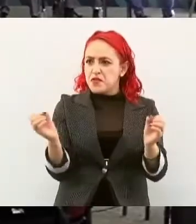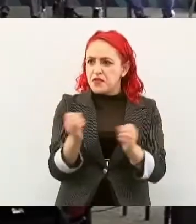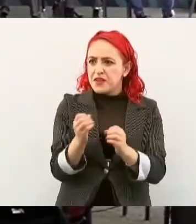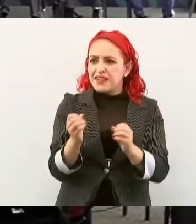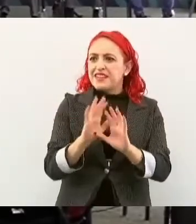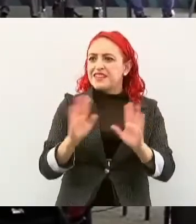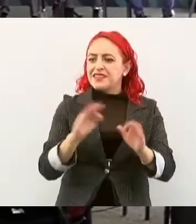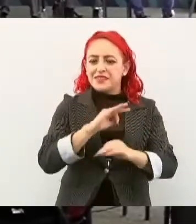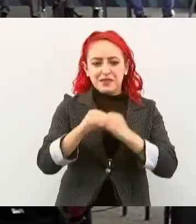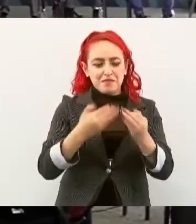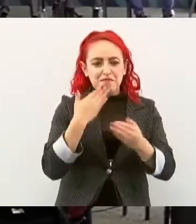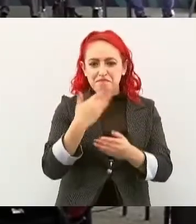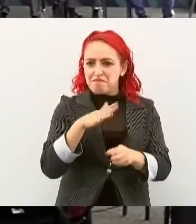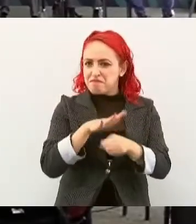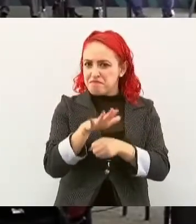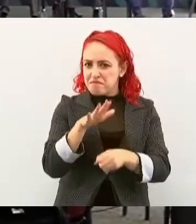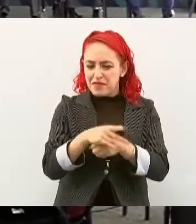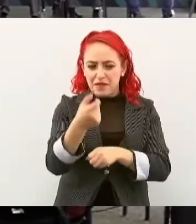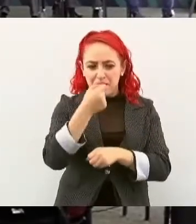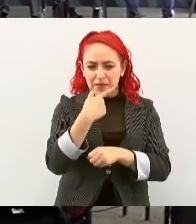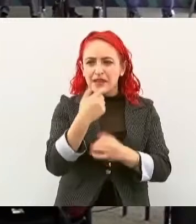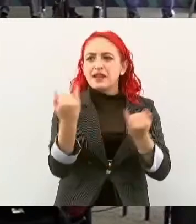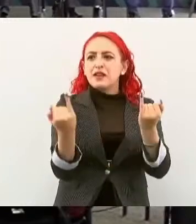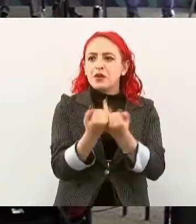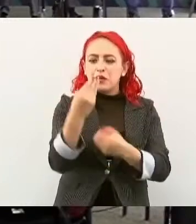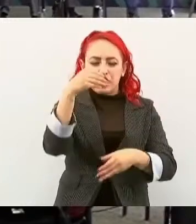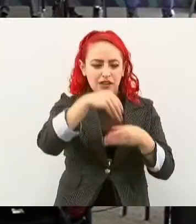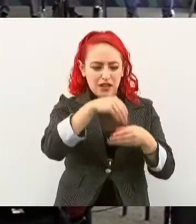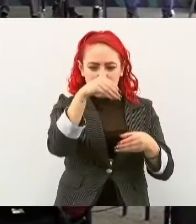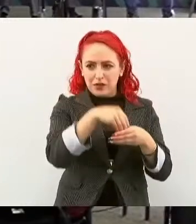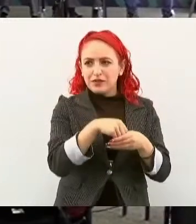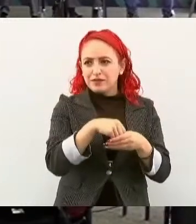Y desde luego, con ahorros